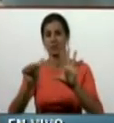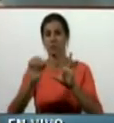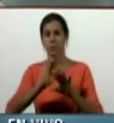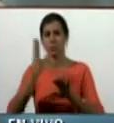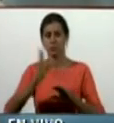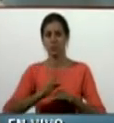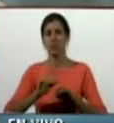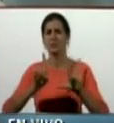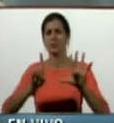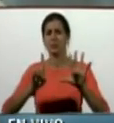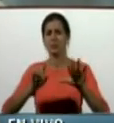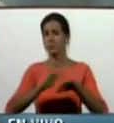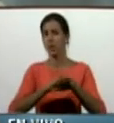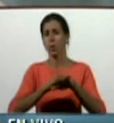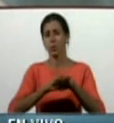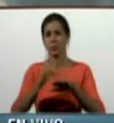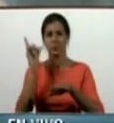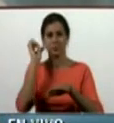50.66% de la votación.